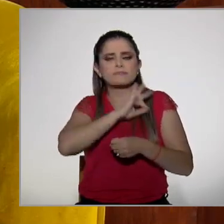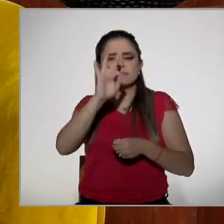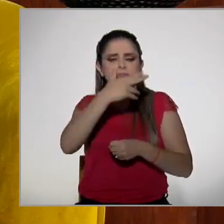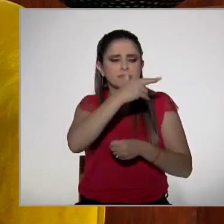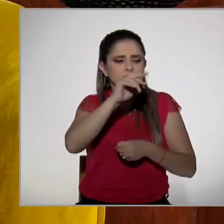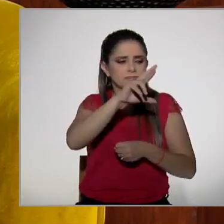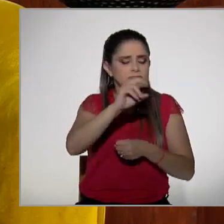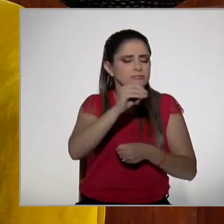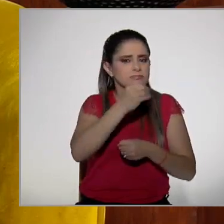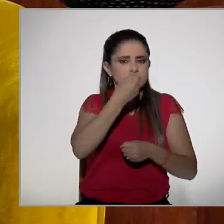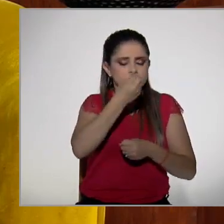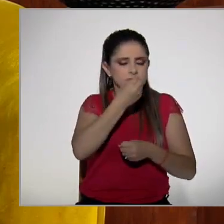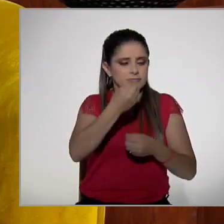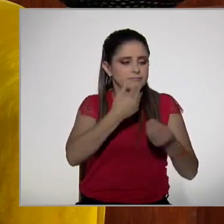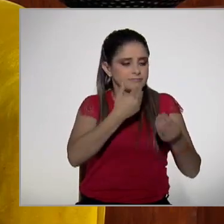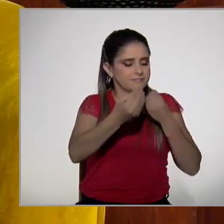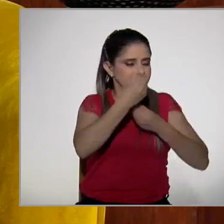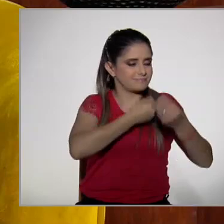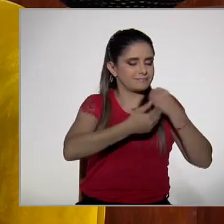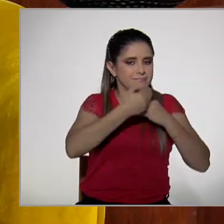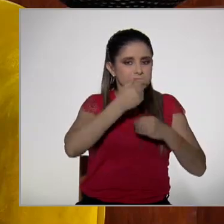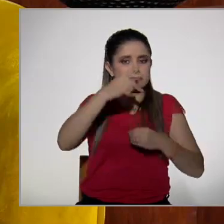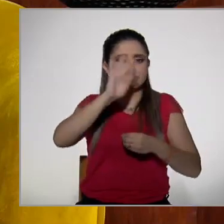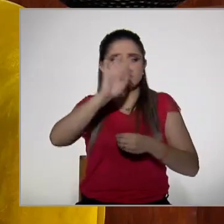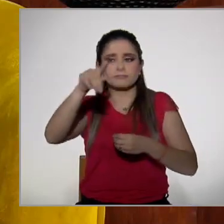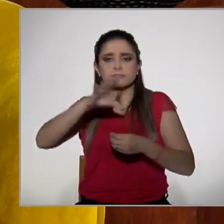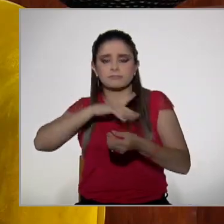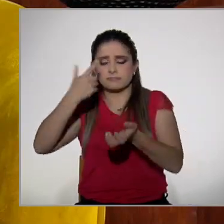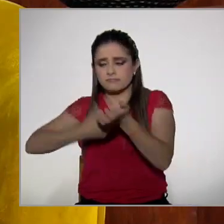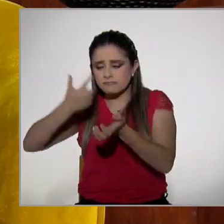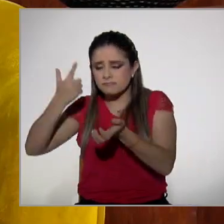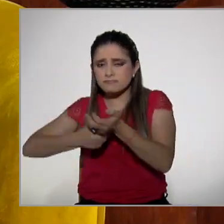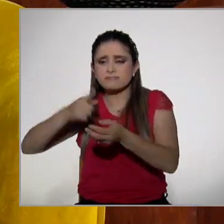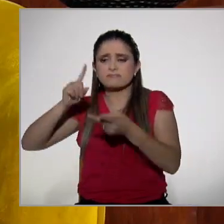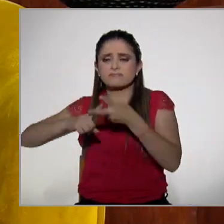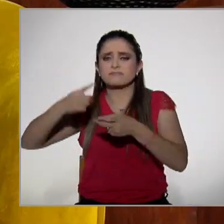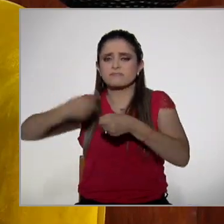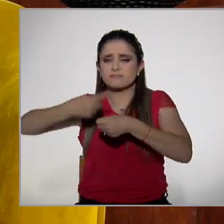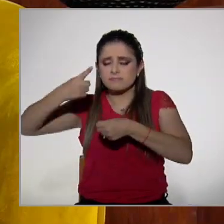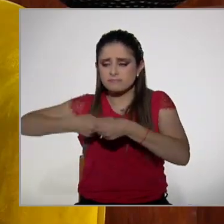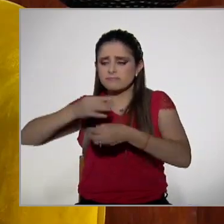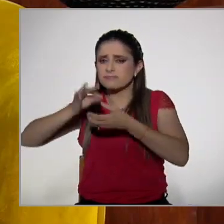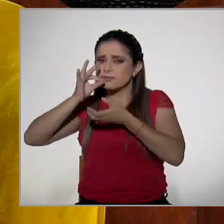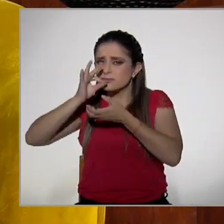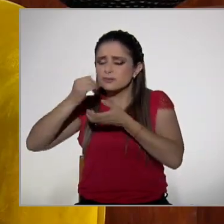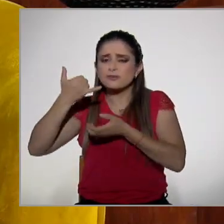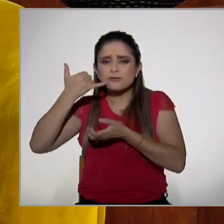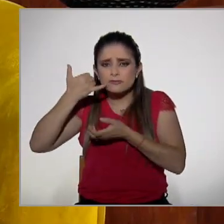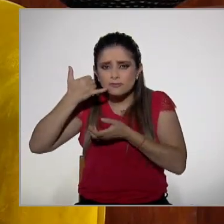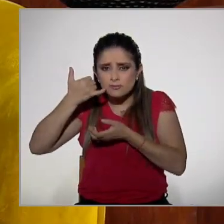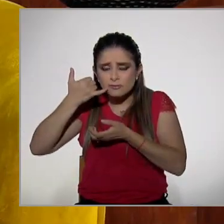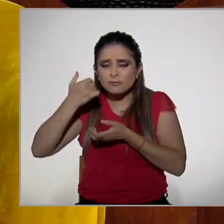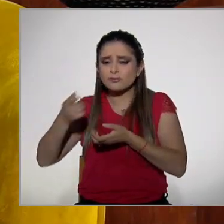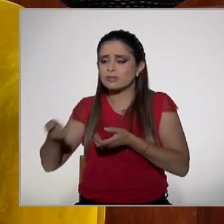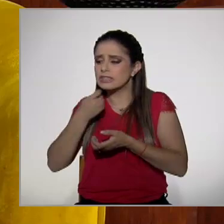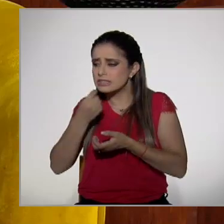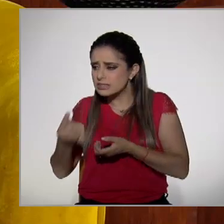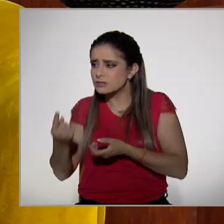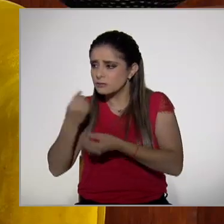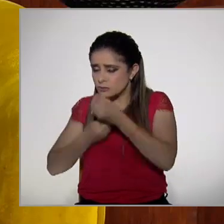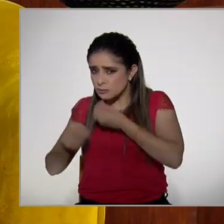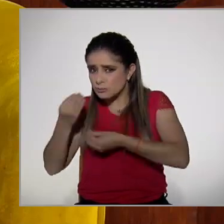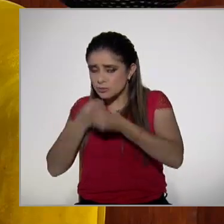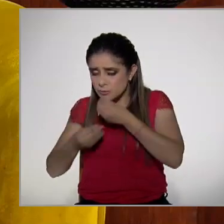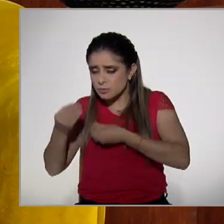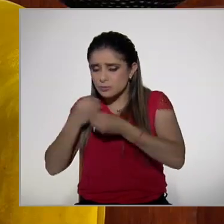para tener este exceso de sustancias van a hacer que por más hierro que ese niño que esa persona esté consumiendo lo va a